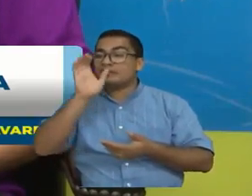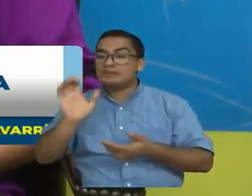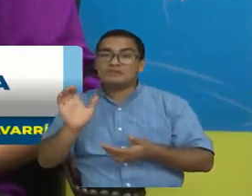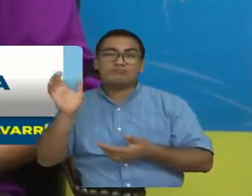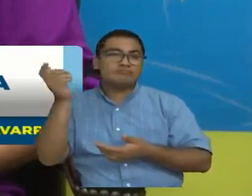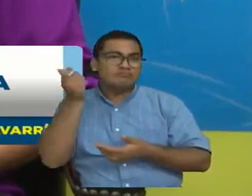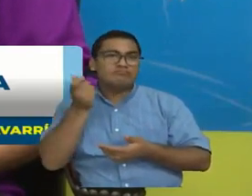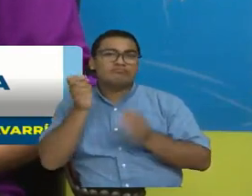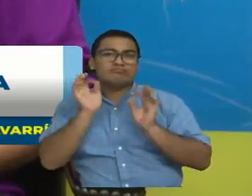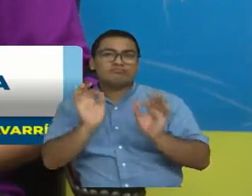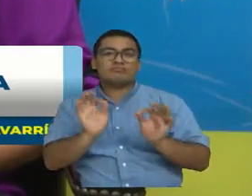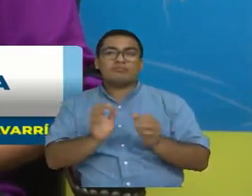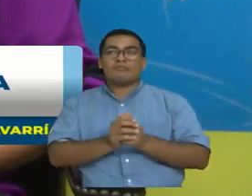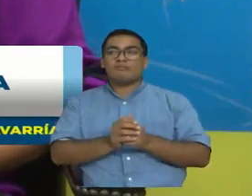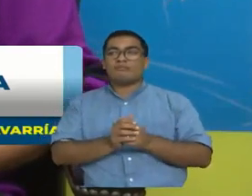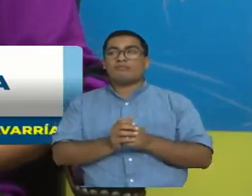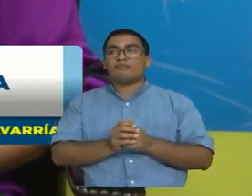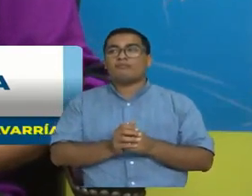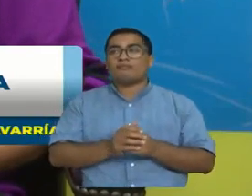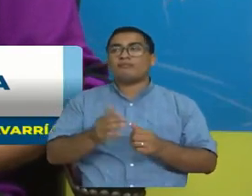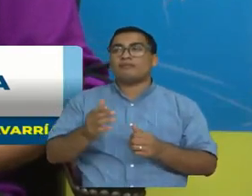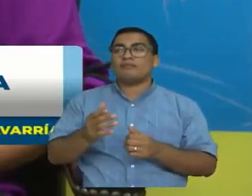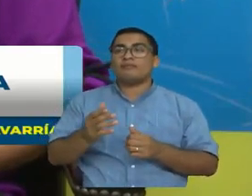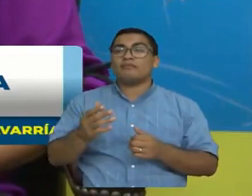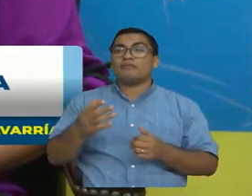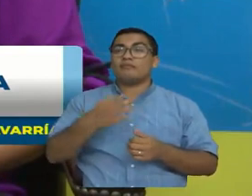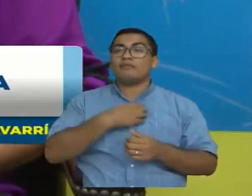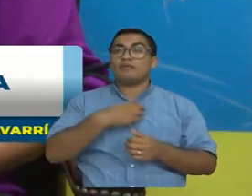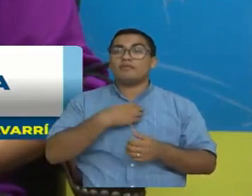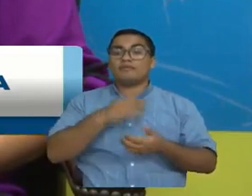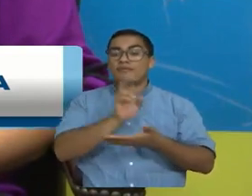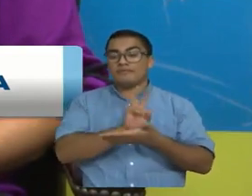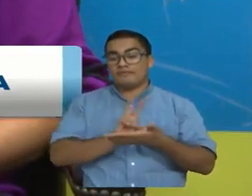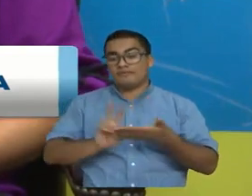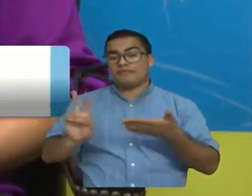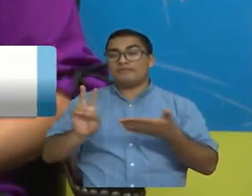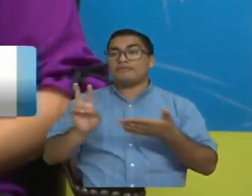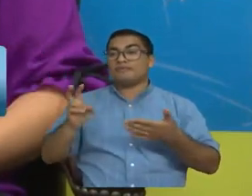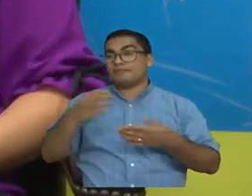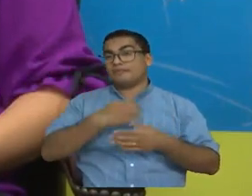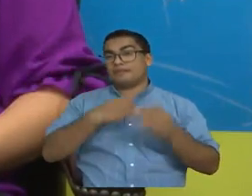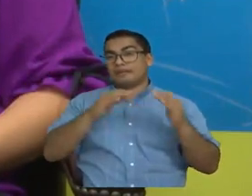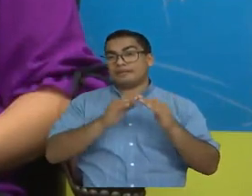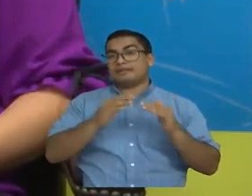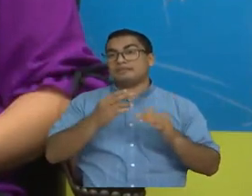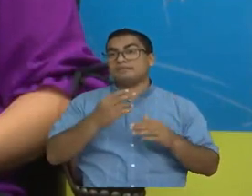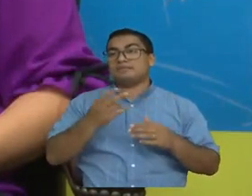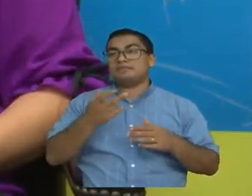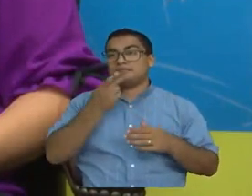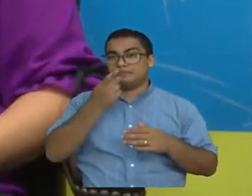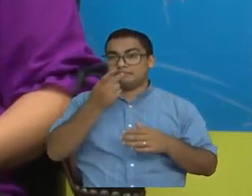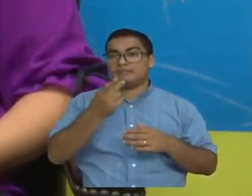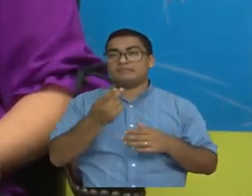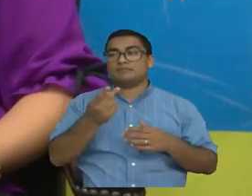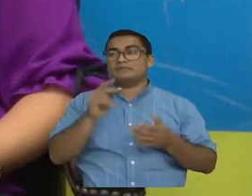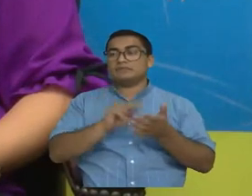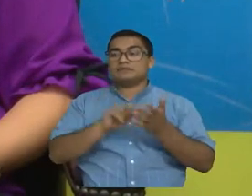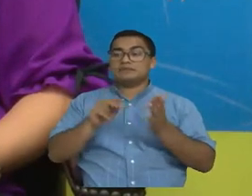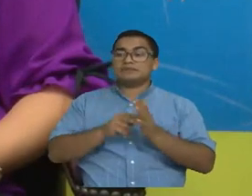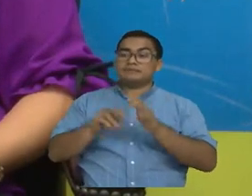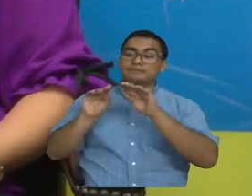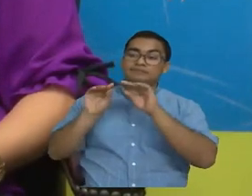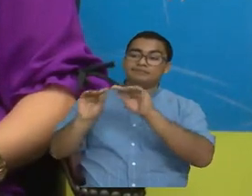bien, mejorando el vocabulario que tenemos dentro del hogar, ¿verdad? Y